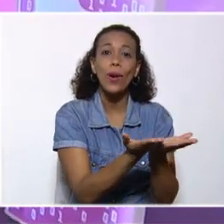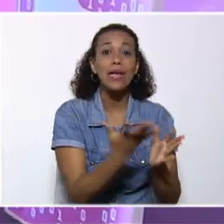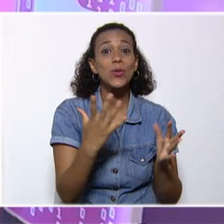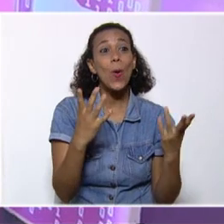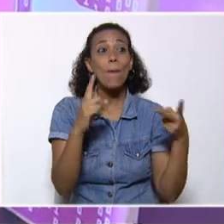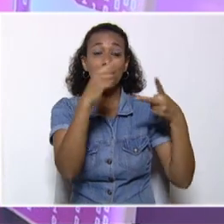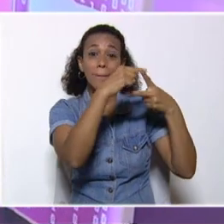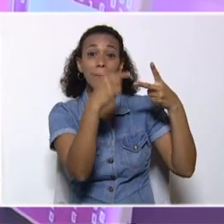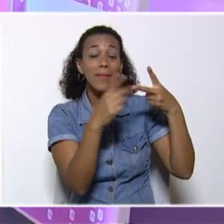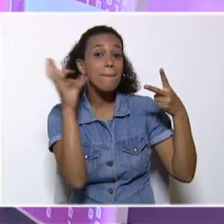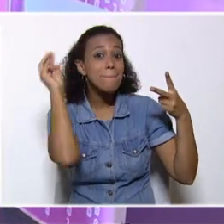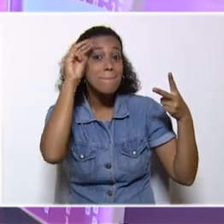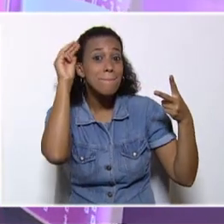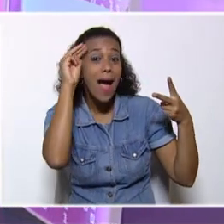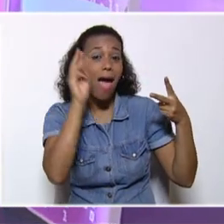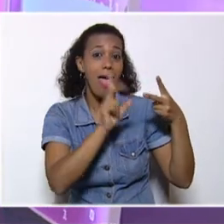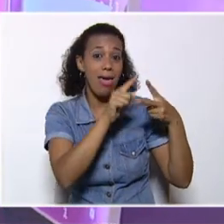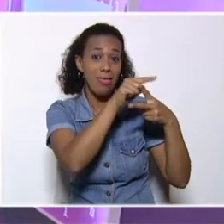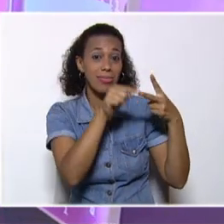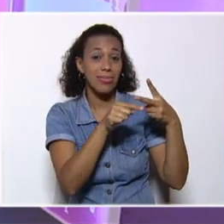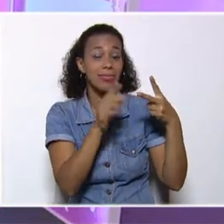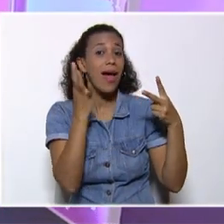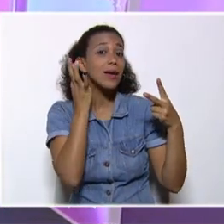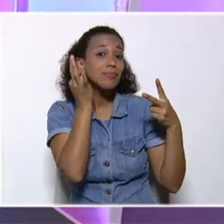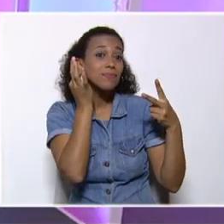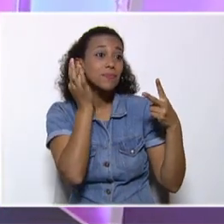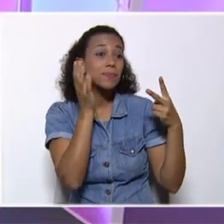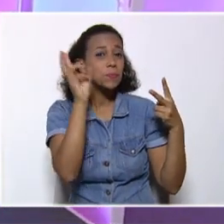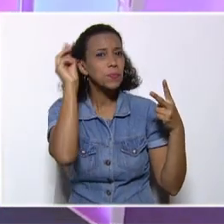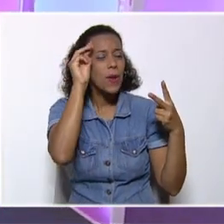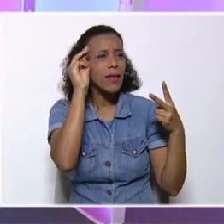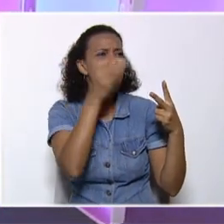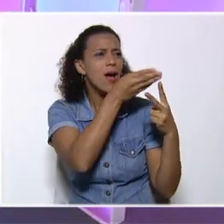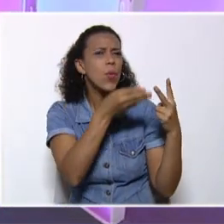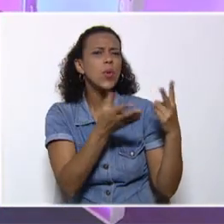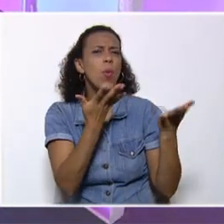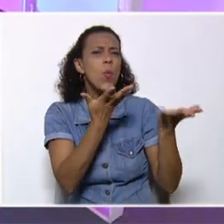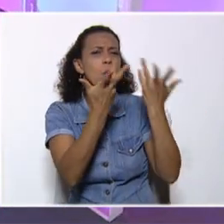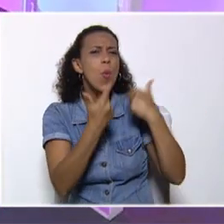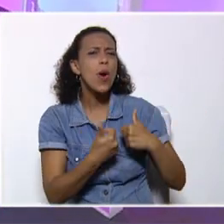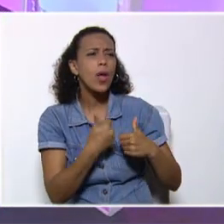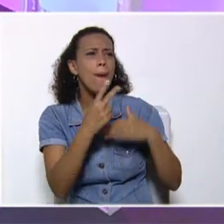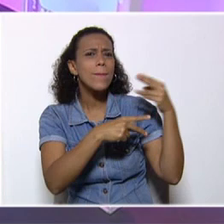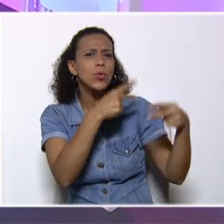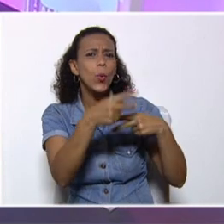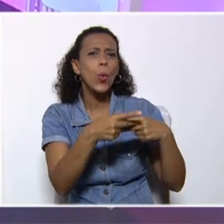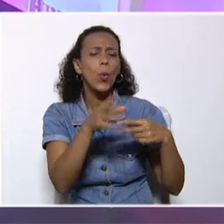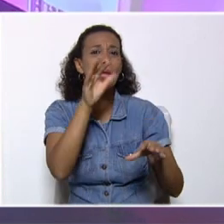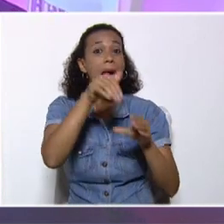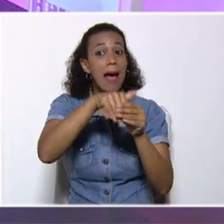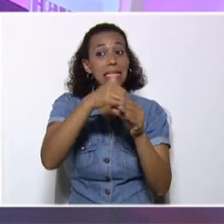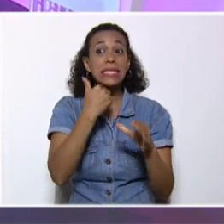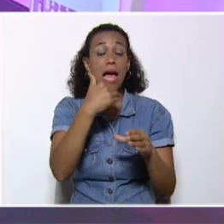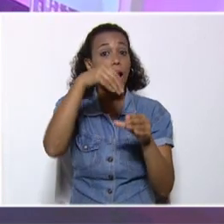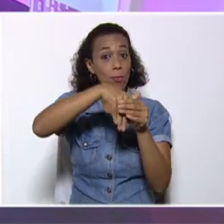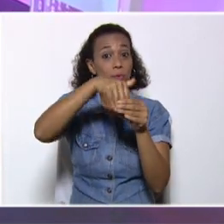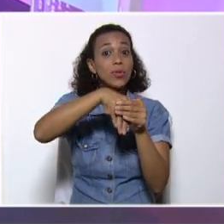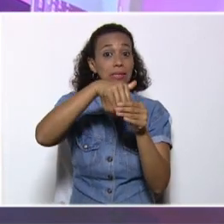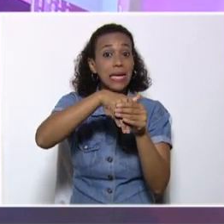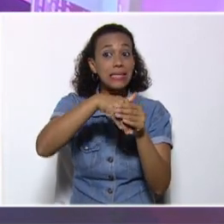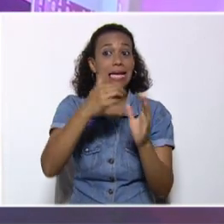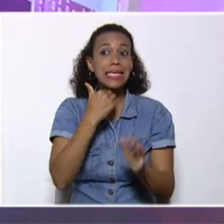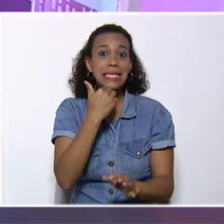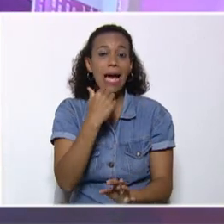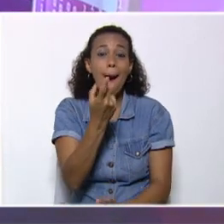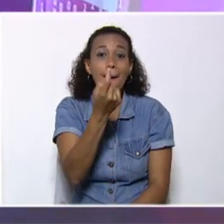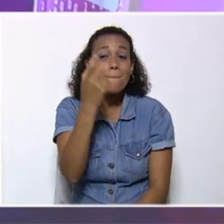maestras Inés Tapia y Miriam Márquez, además de indagar un poco acerca de los procesos electorales en Venezuela, cuando